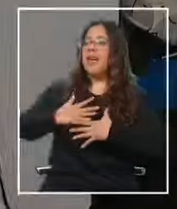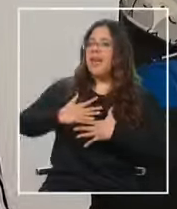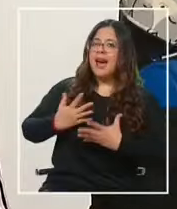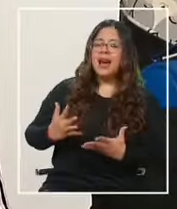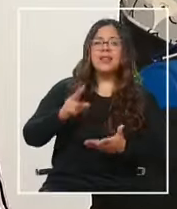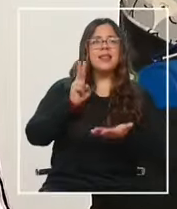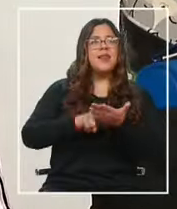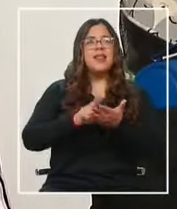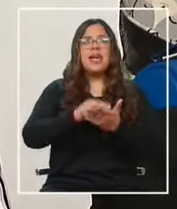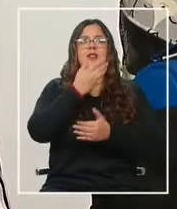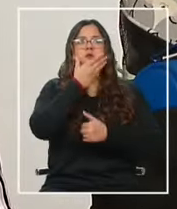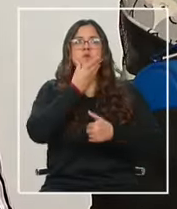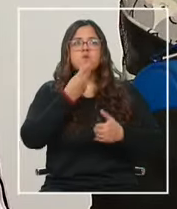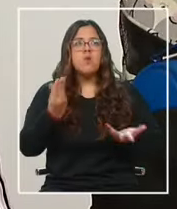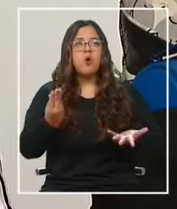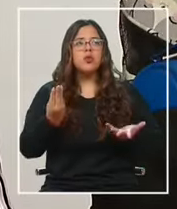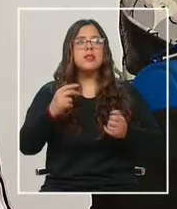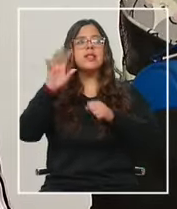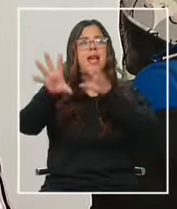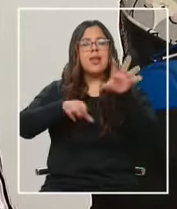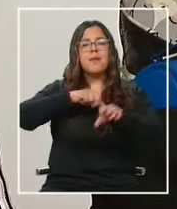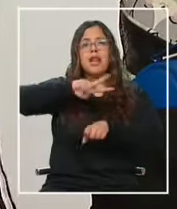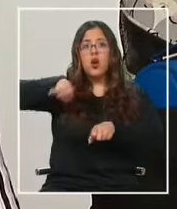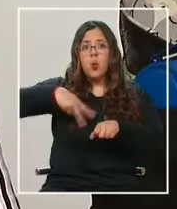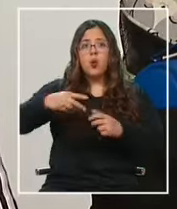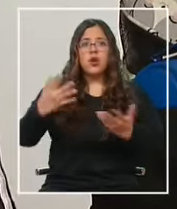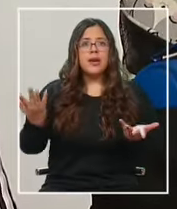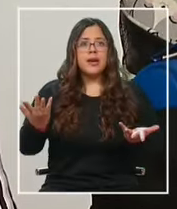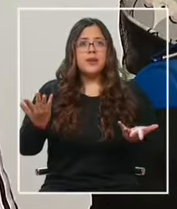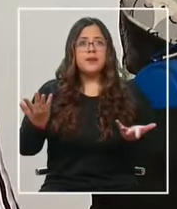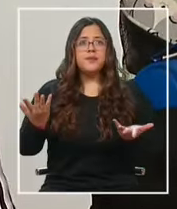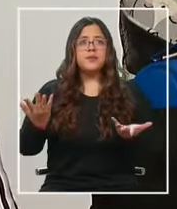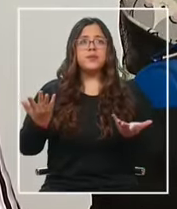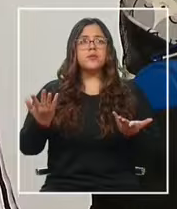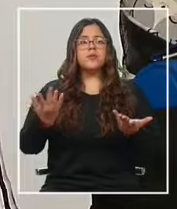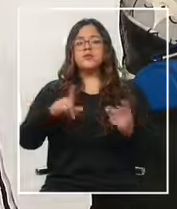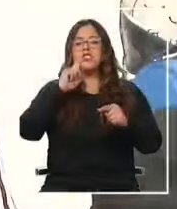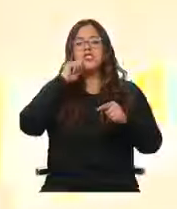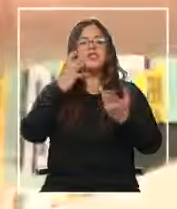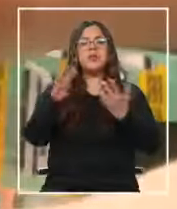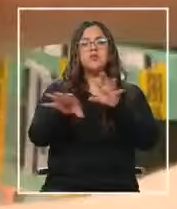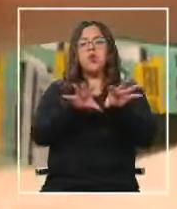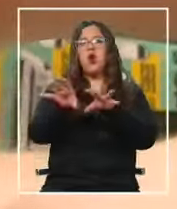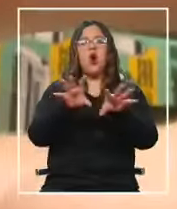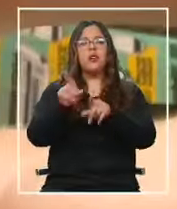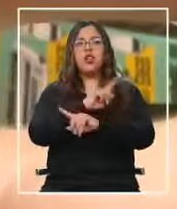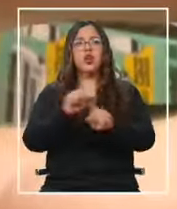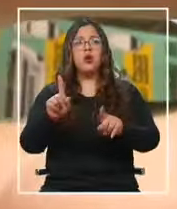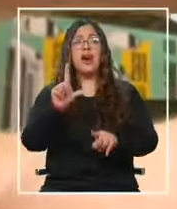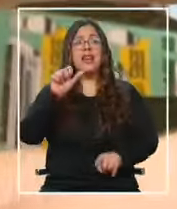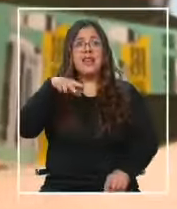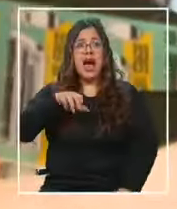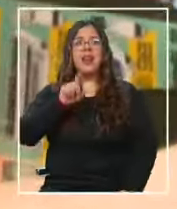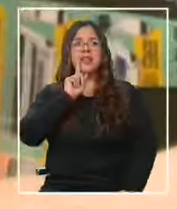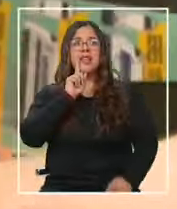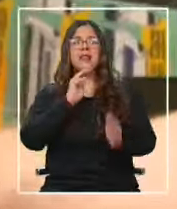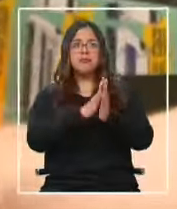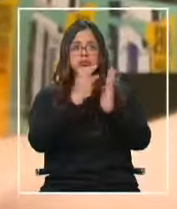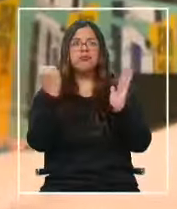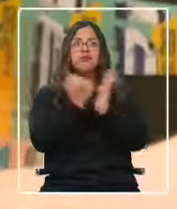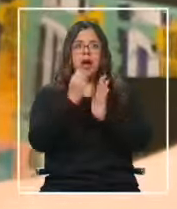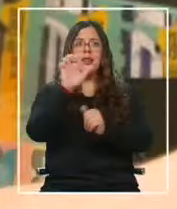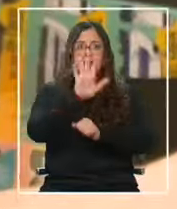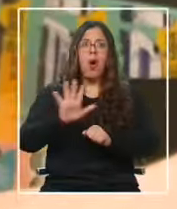encuentro maravilloso, encuentro que nuestras mascotas no son un mueble que uno puede desechar. Lana hoy tiene hasta